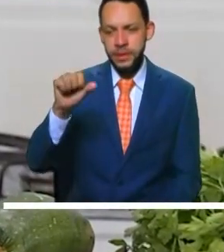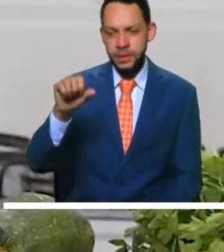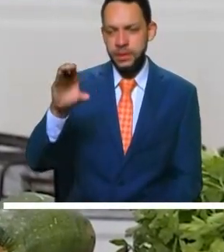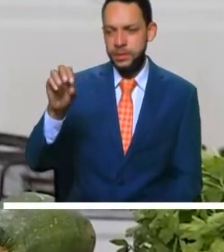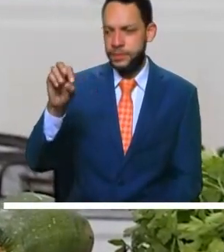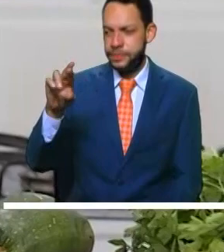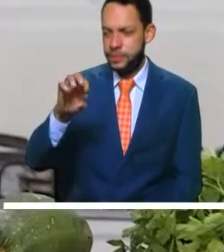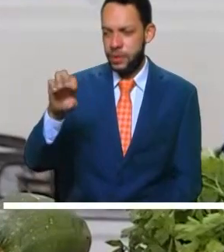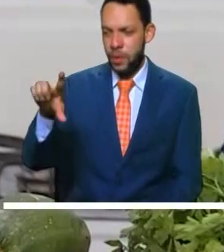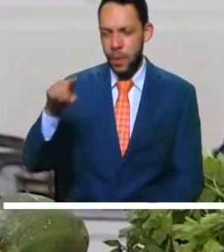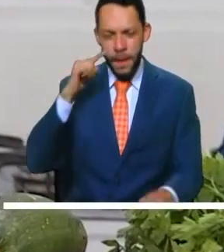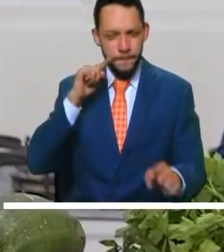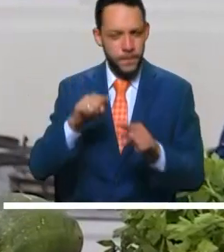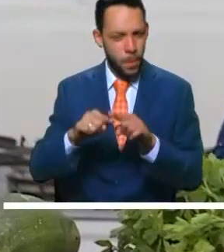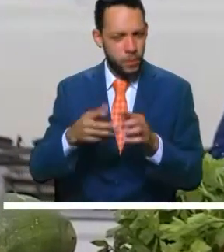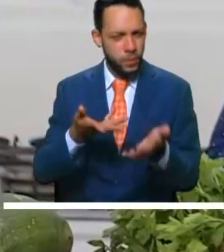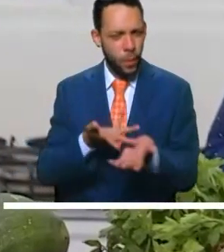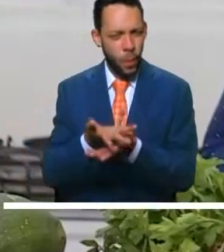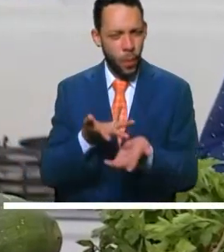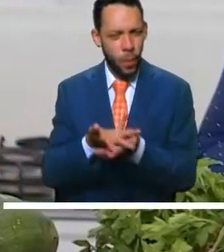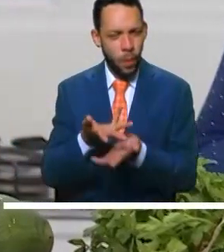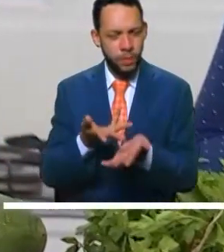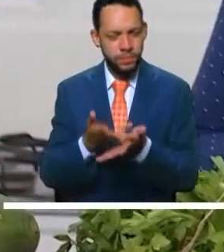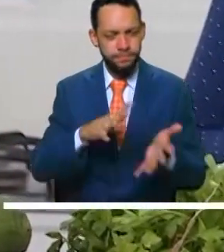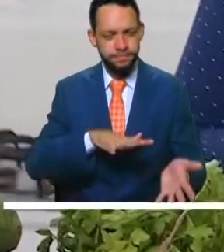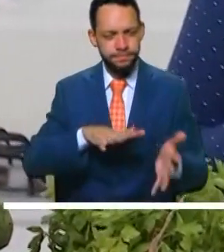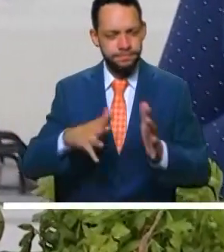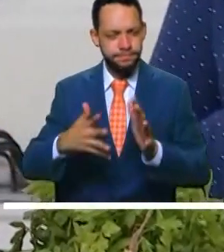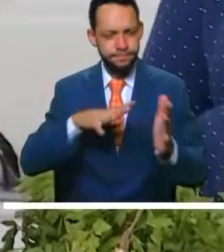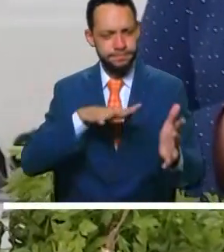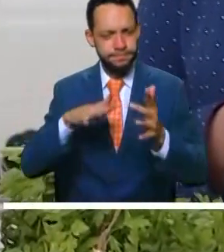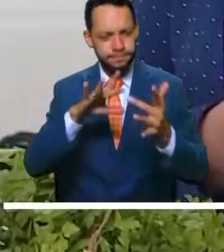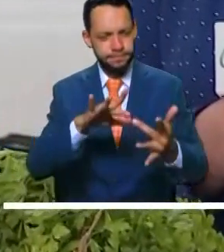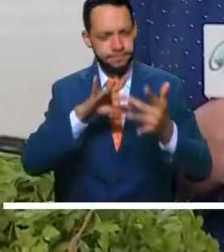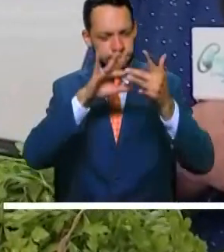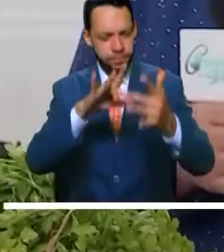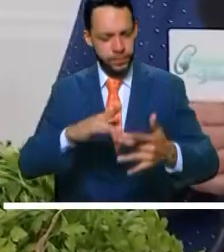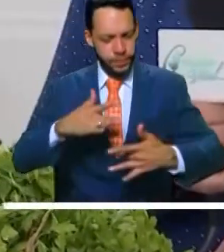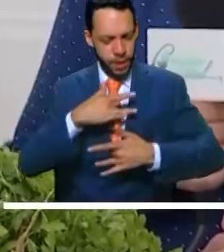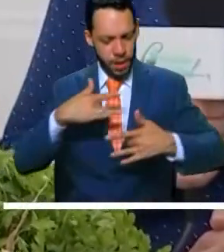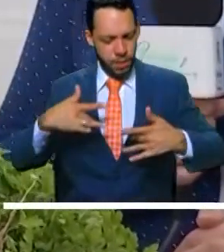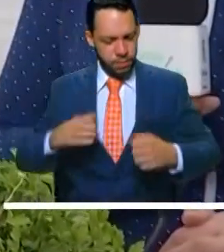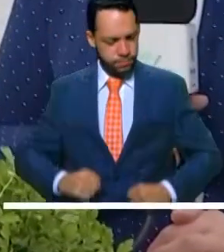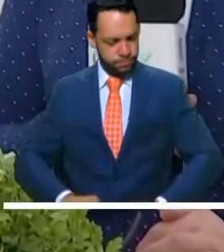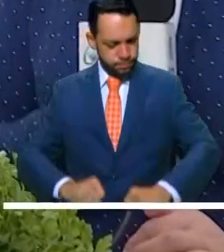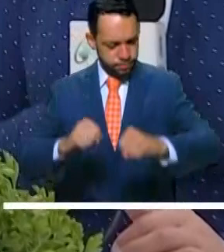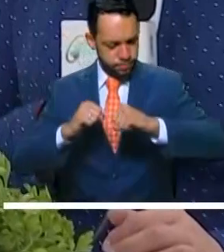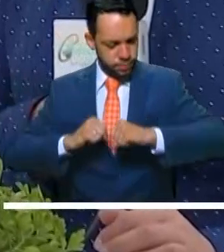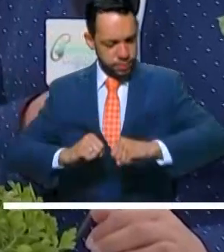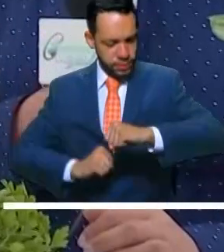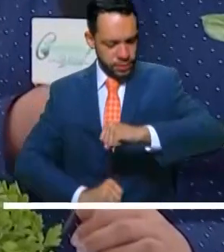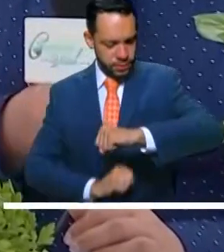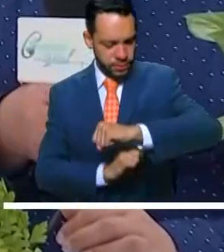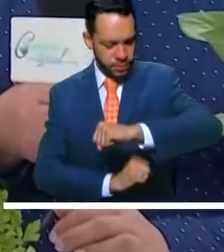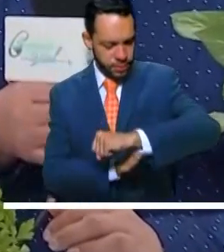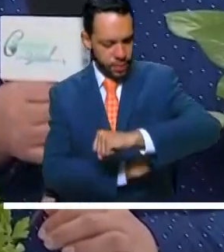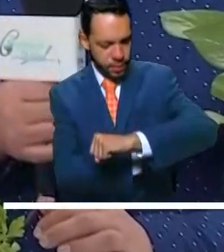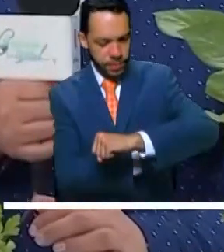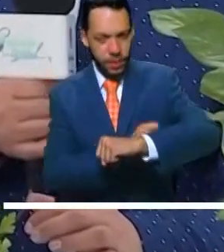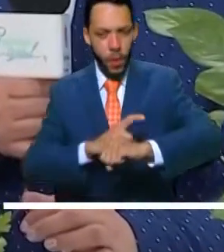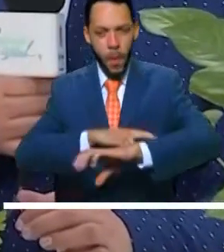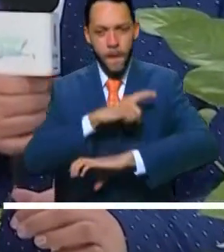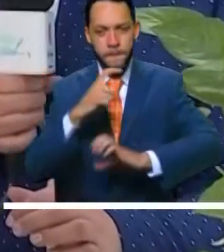alimentación saludable y equilibrada que permita no solamente nutrirnos, sino también encontrar recetas que nos permitan mantener